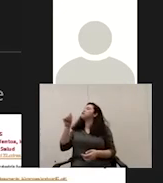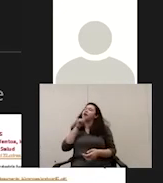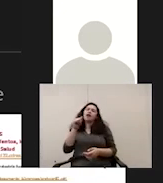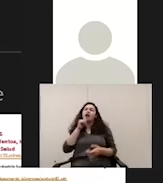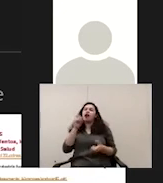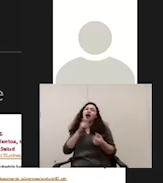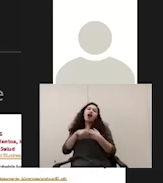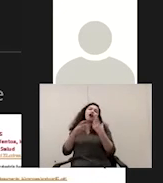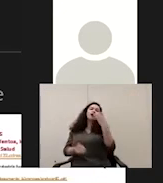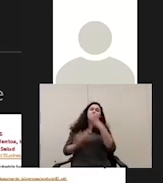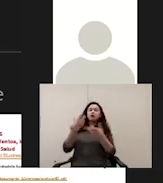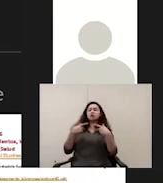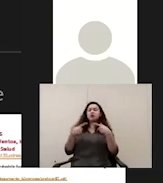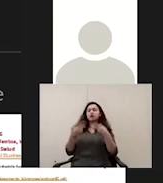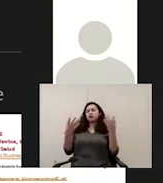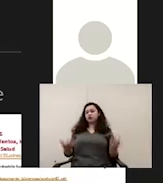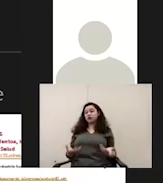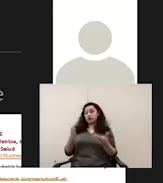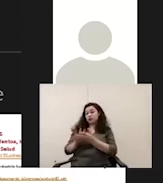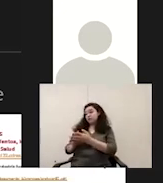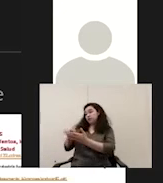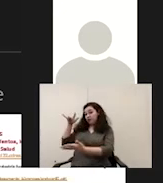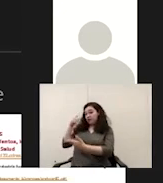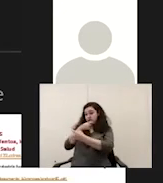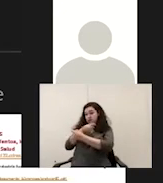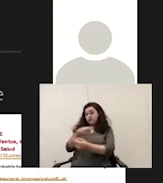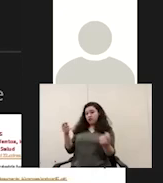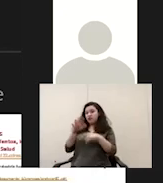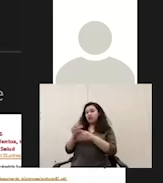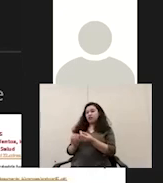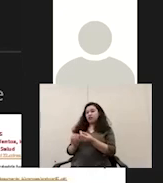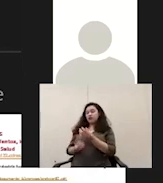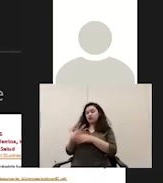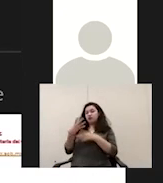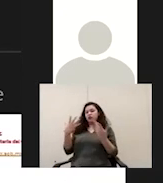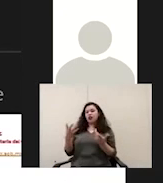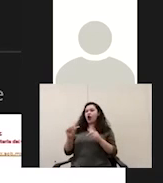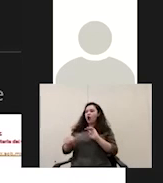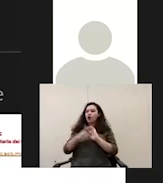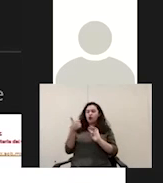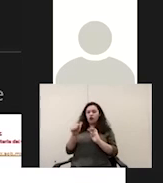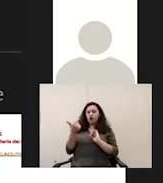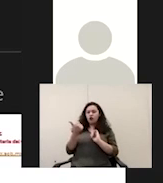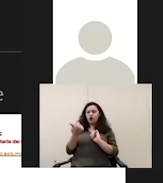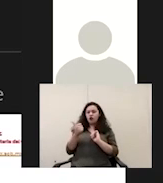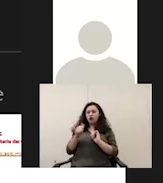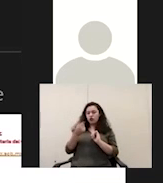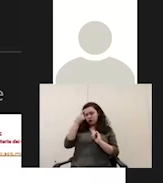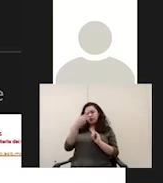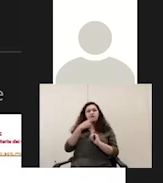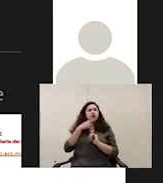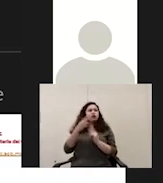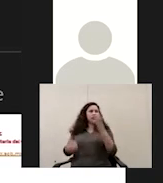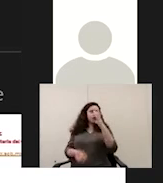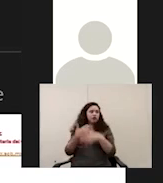nuevo para muchos, si no es que para la mayoría. Entonces, que traigan de repuesto algunos cubrebocas. Los